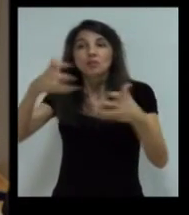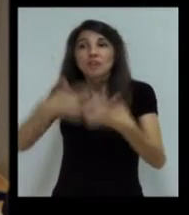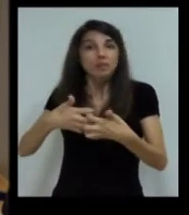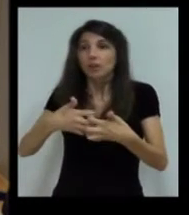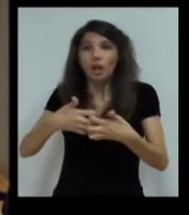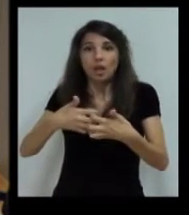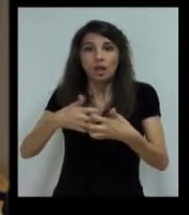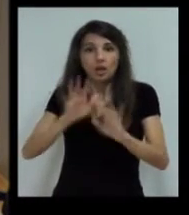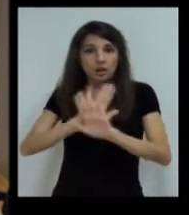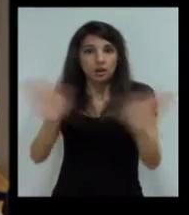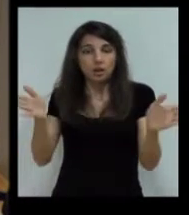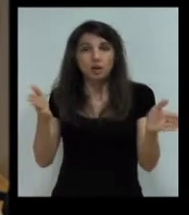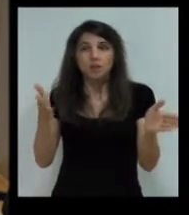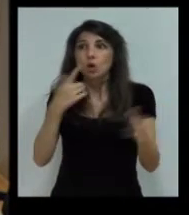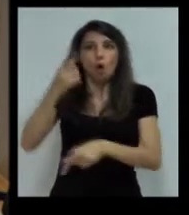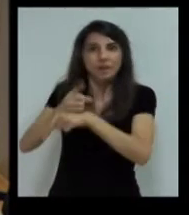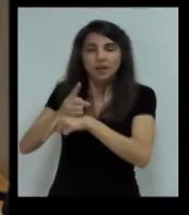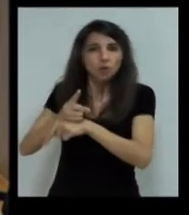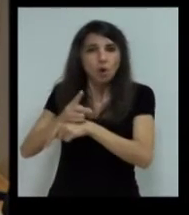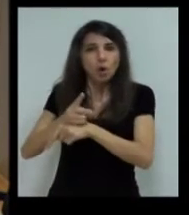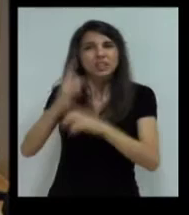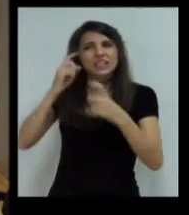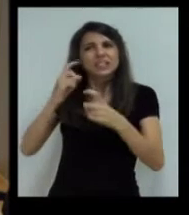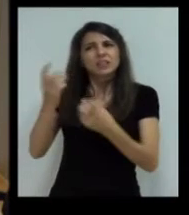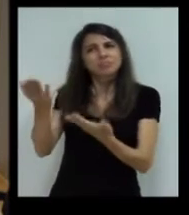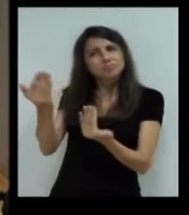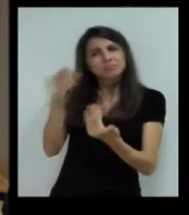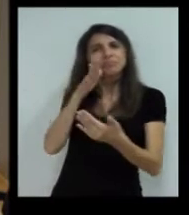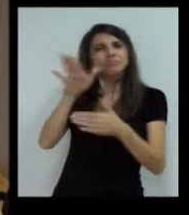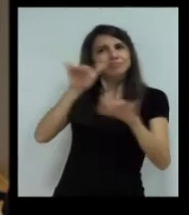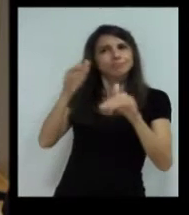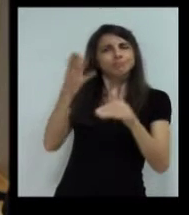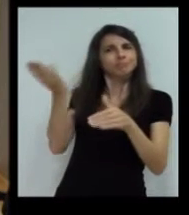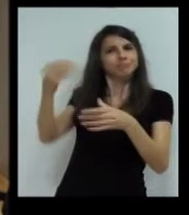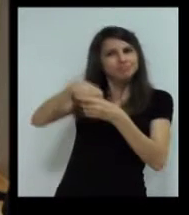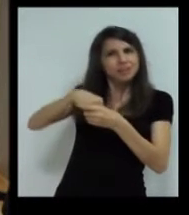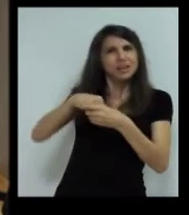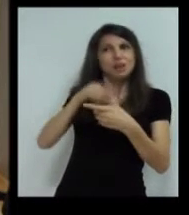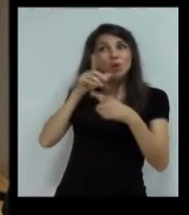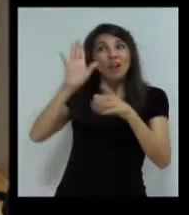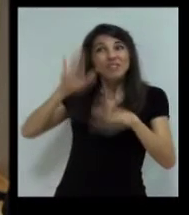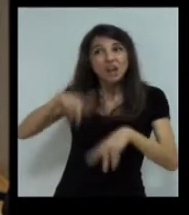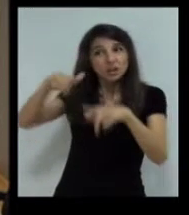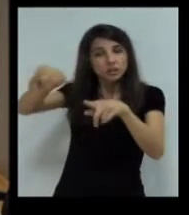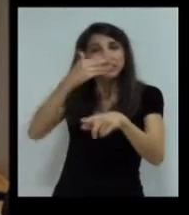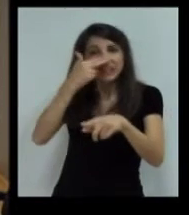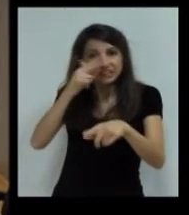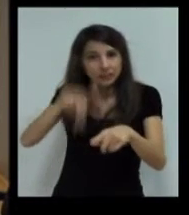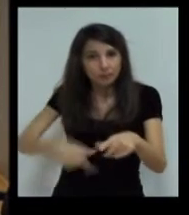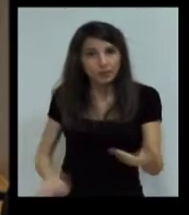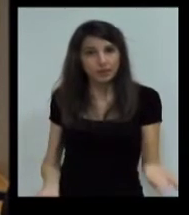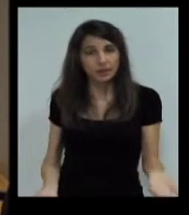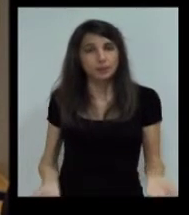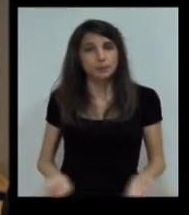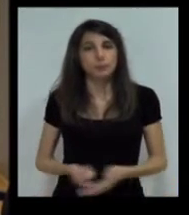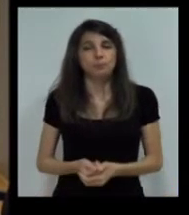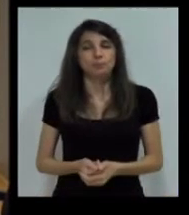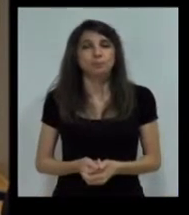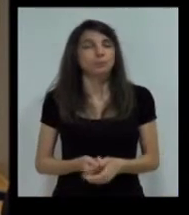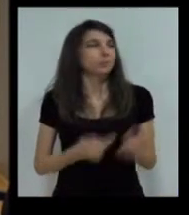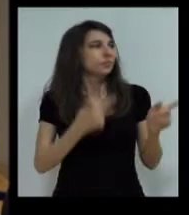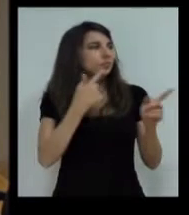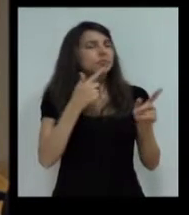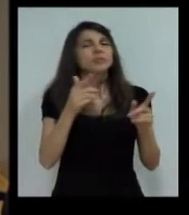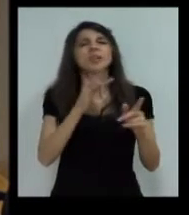obligarles, si la idea no es obligarles, es implicarles de alguna manera en que al final a ellos también les va a interesar. De verdad que también les va a interesar. La accesibilidad es una herramienta